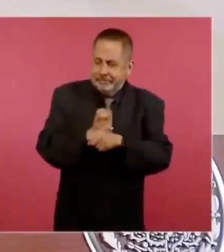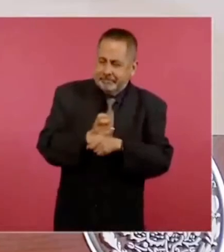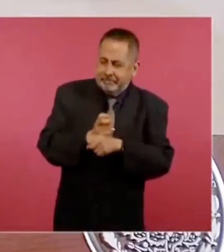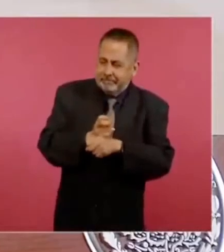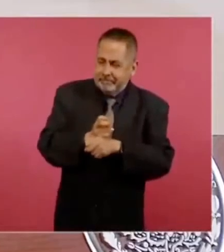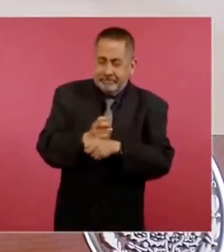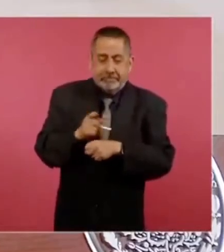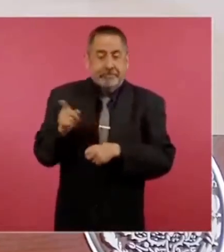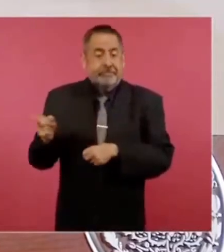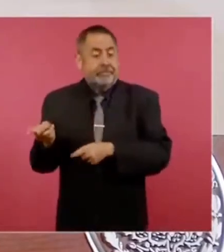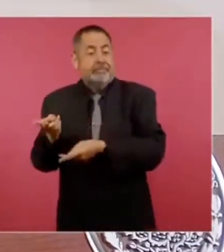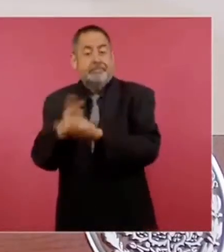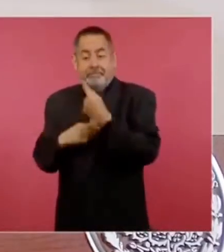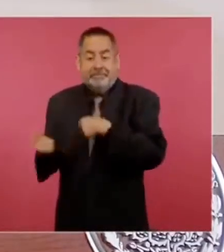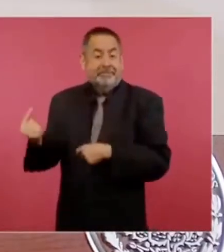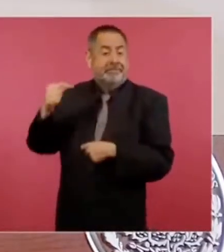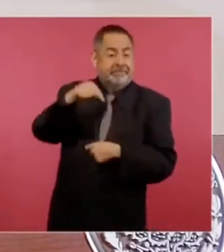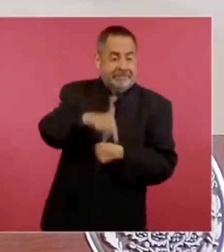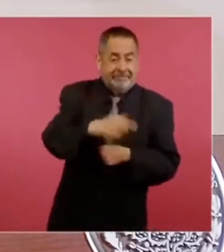Y viene Vargas Llosa